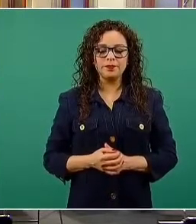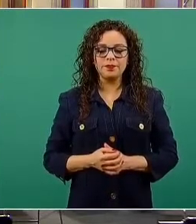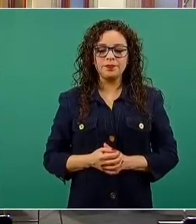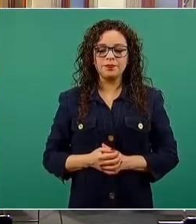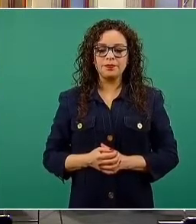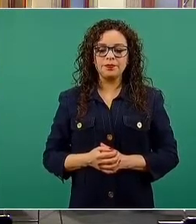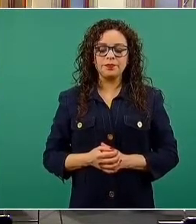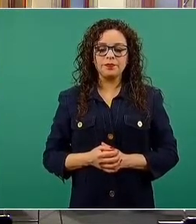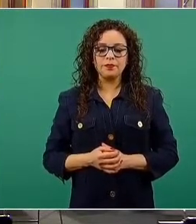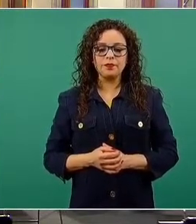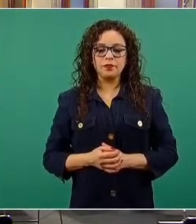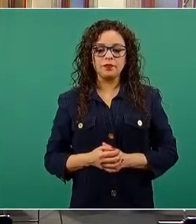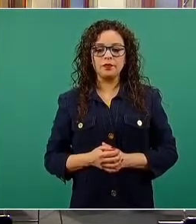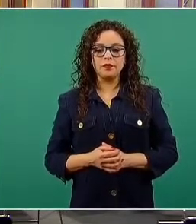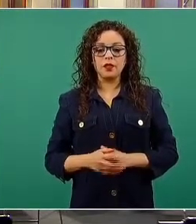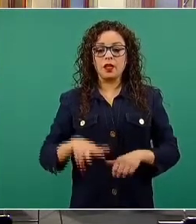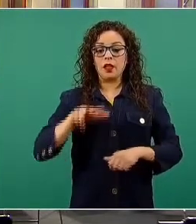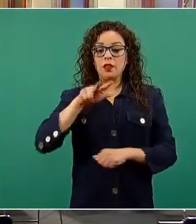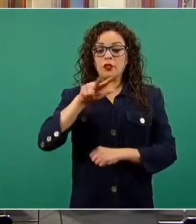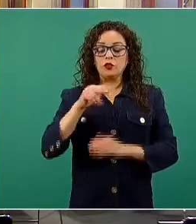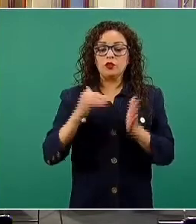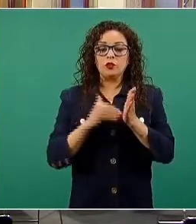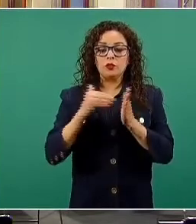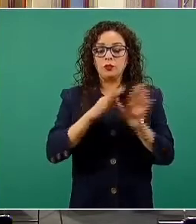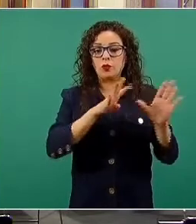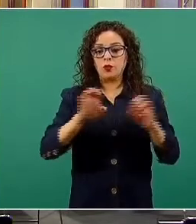En forma acumulativa,